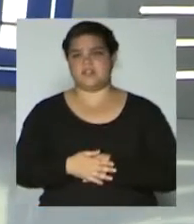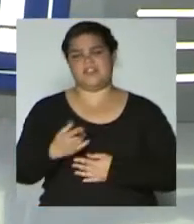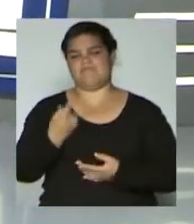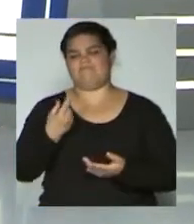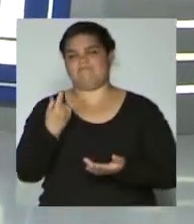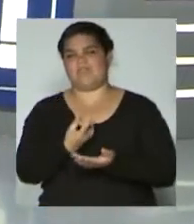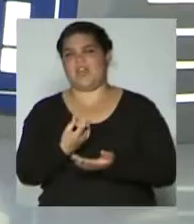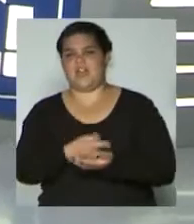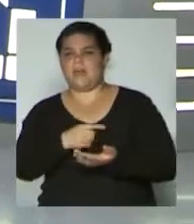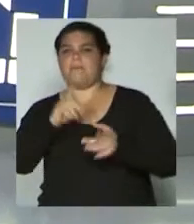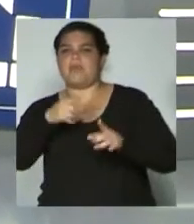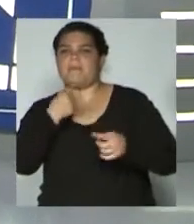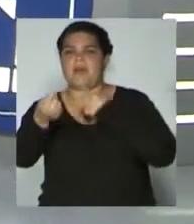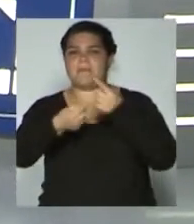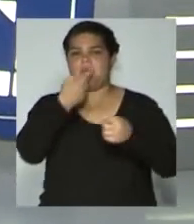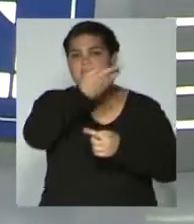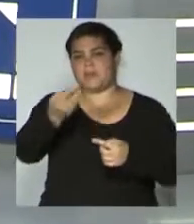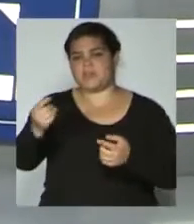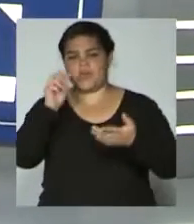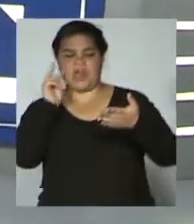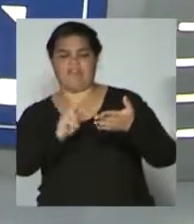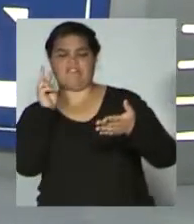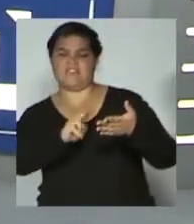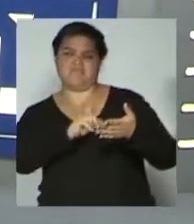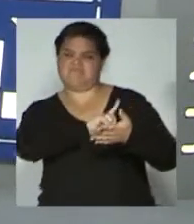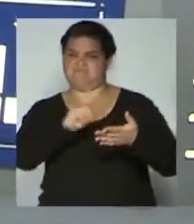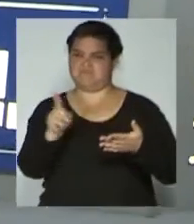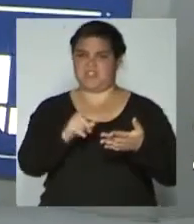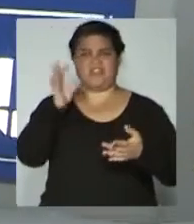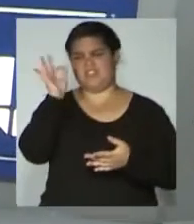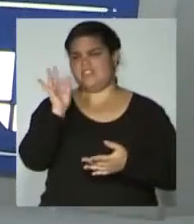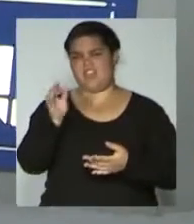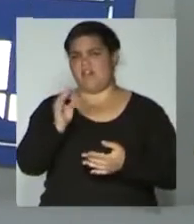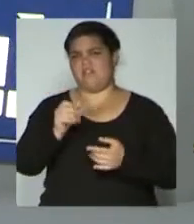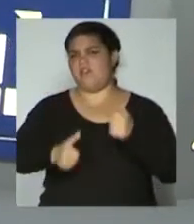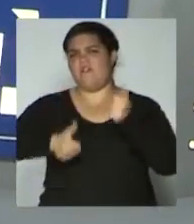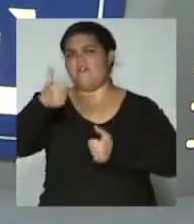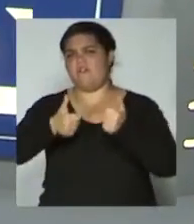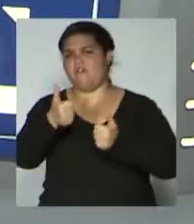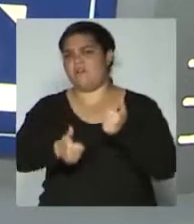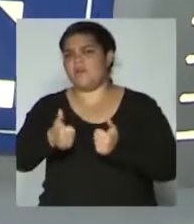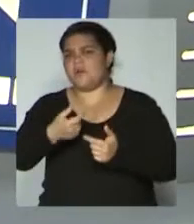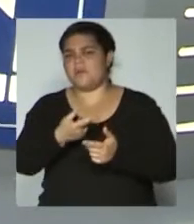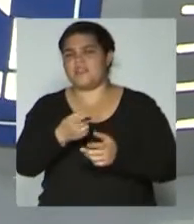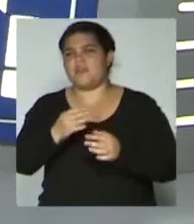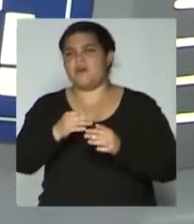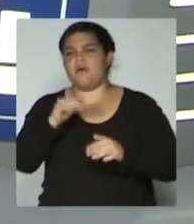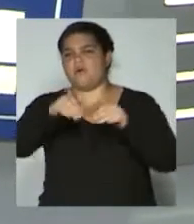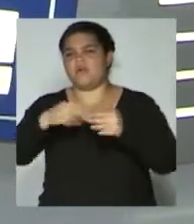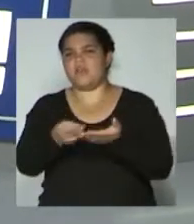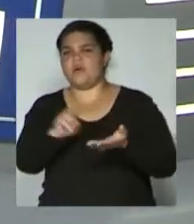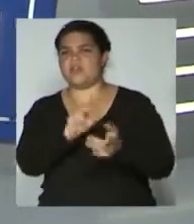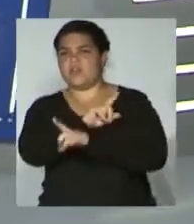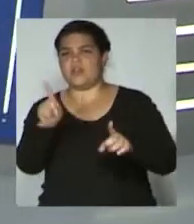las encuestas. ¿Ah, Nosotros no? sabemos que no va a haber balotaje. sabemos que hoy Daniel Scioli está